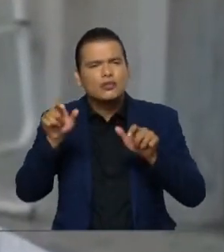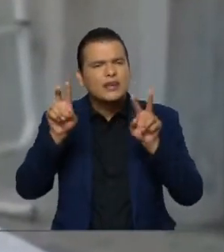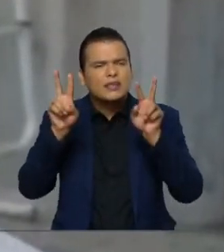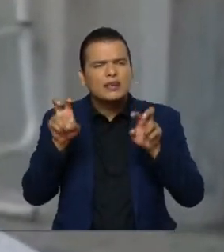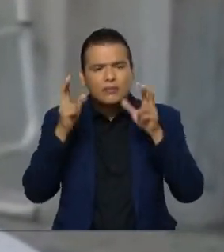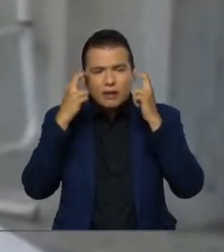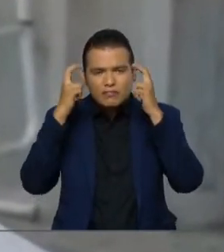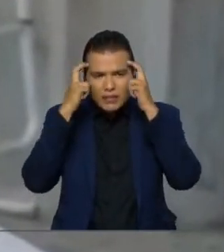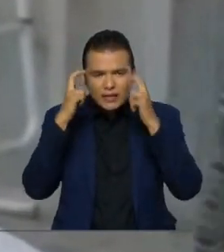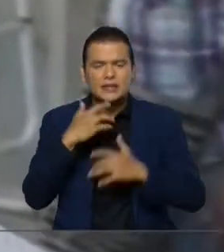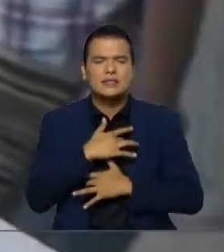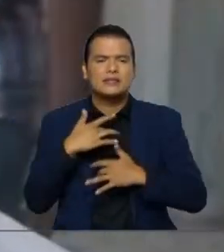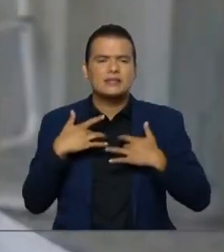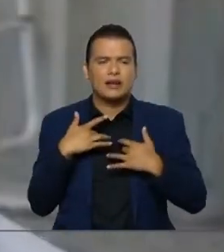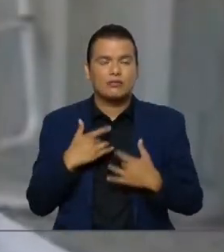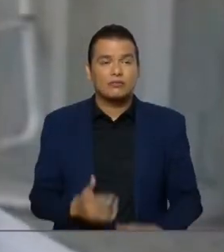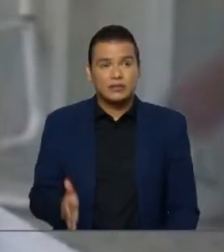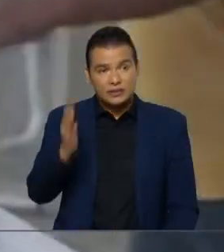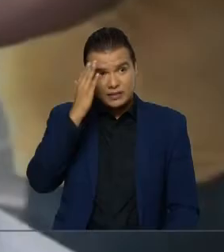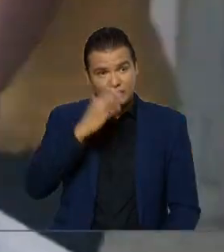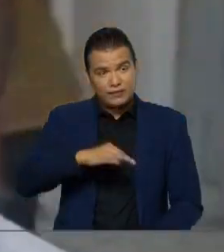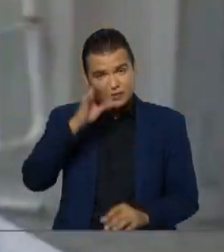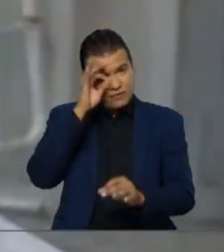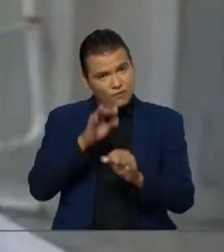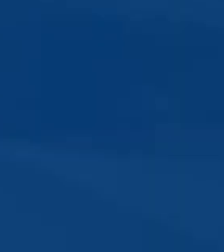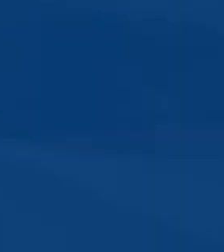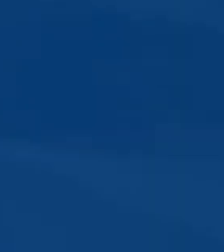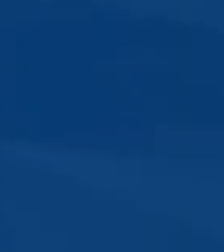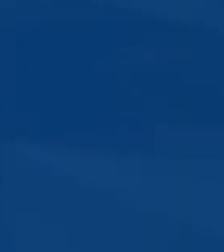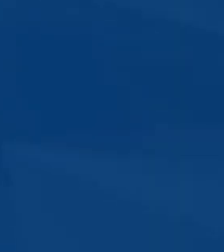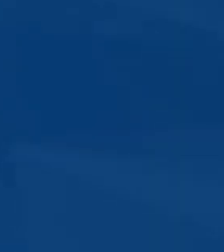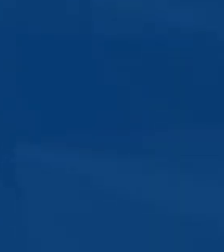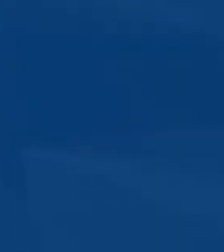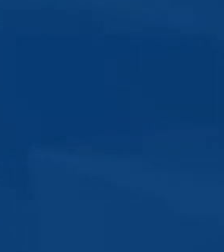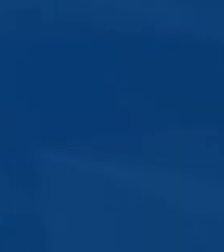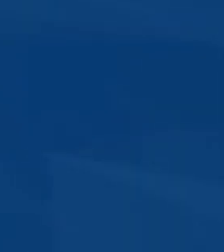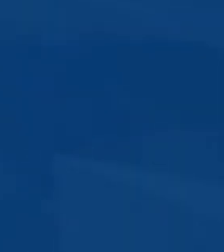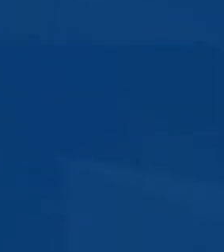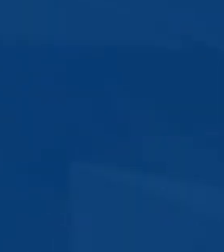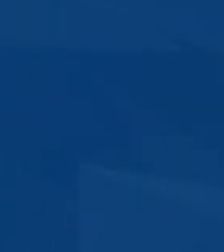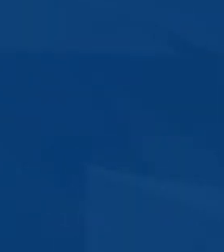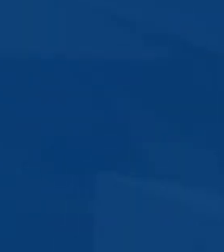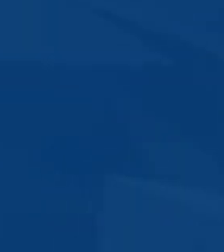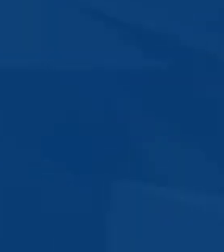primaria en salud, dando un enfoque diferente y diferencial.